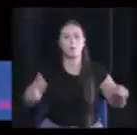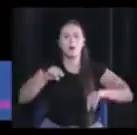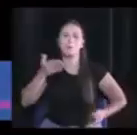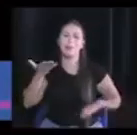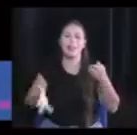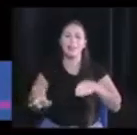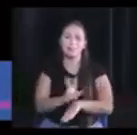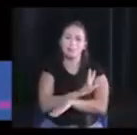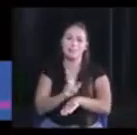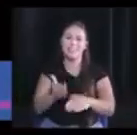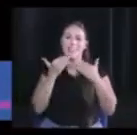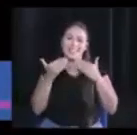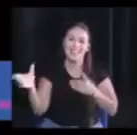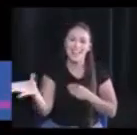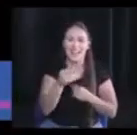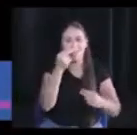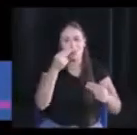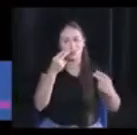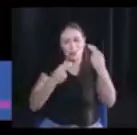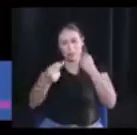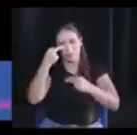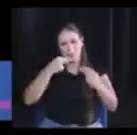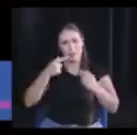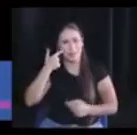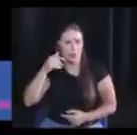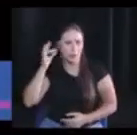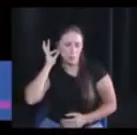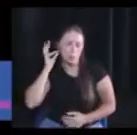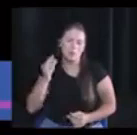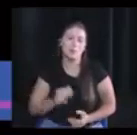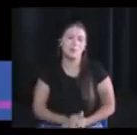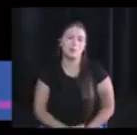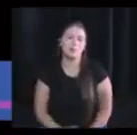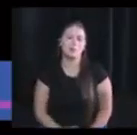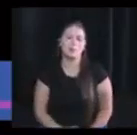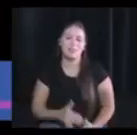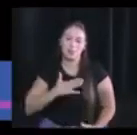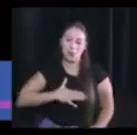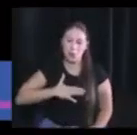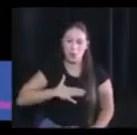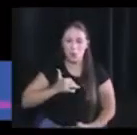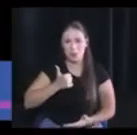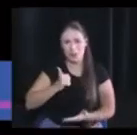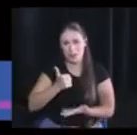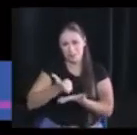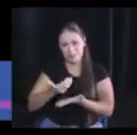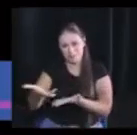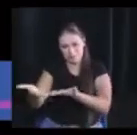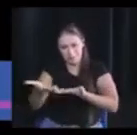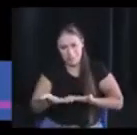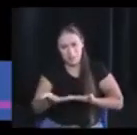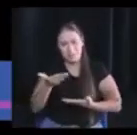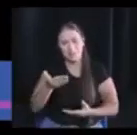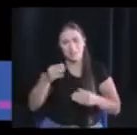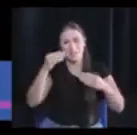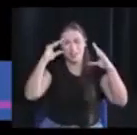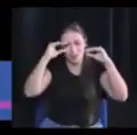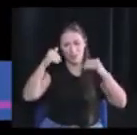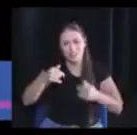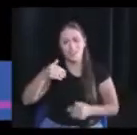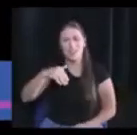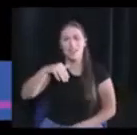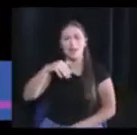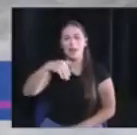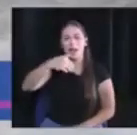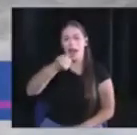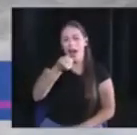Volvemos con Legítima Defensa, gracias a todas y todas los que nos están acompañando. Es un gusto poder recibir esta noche al doctor